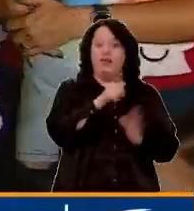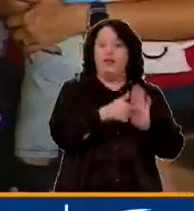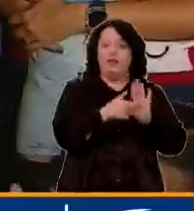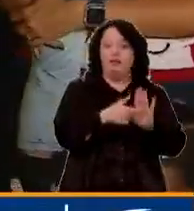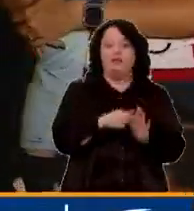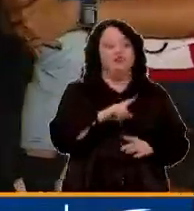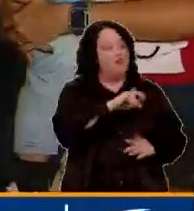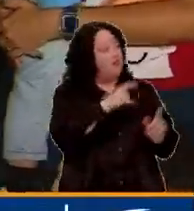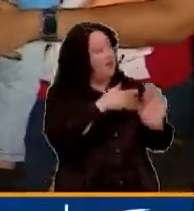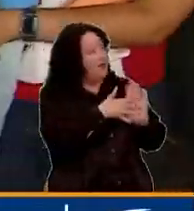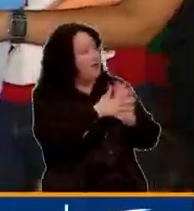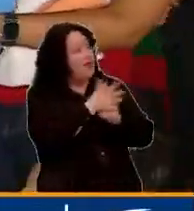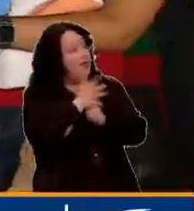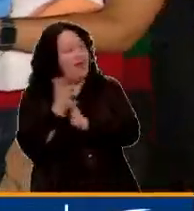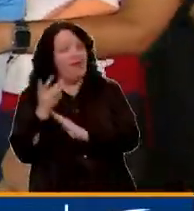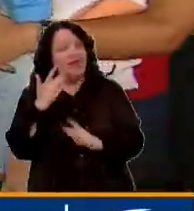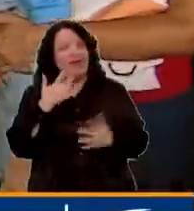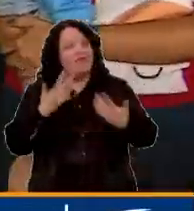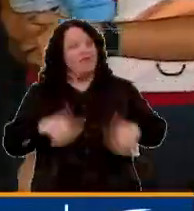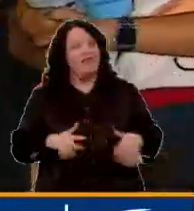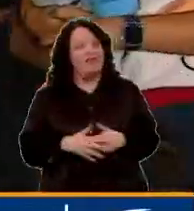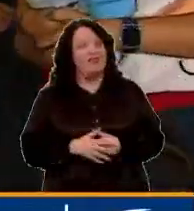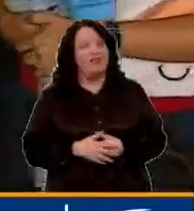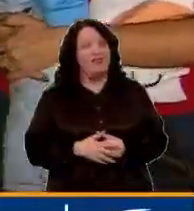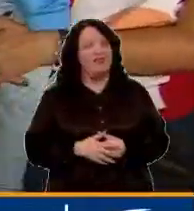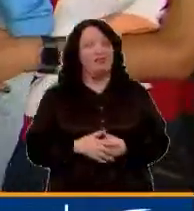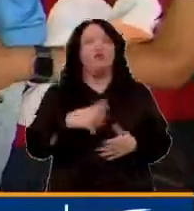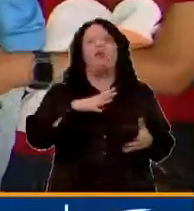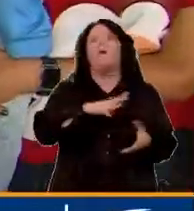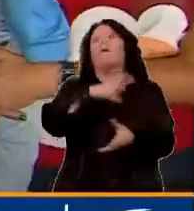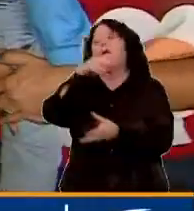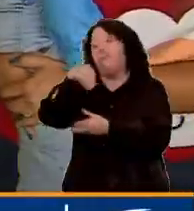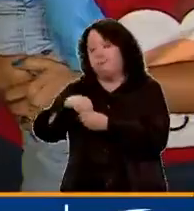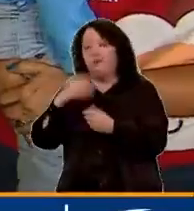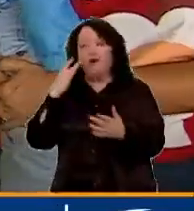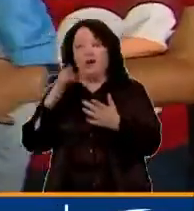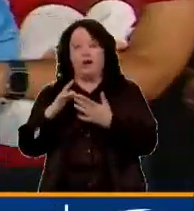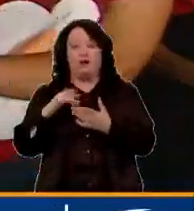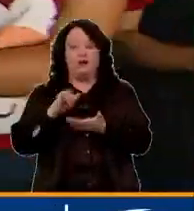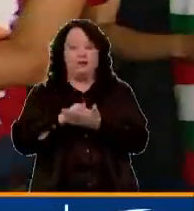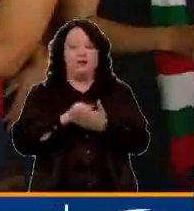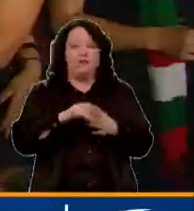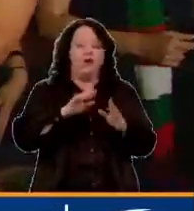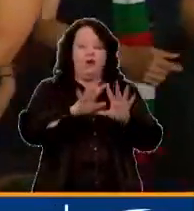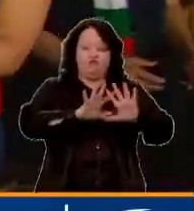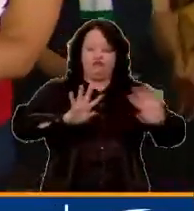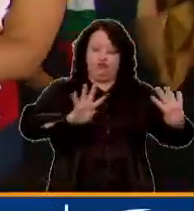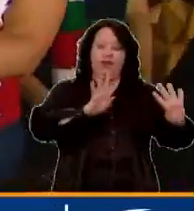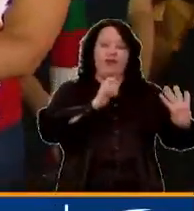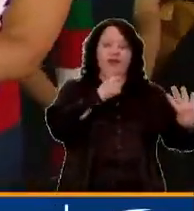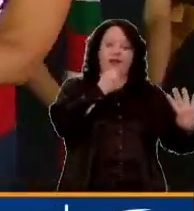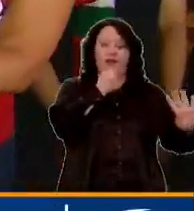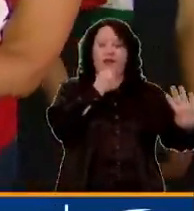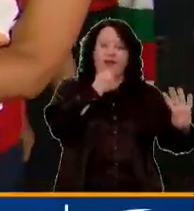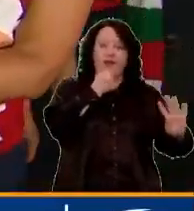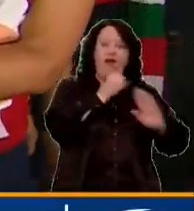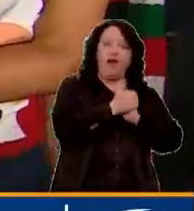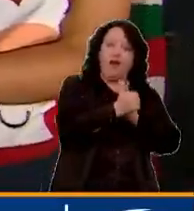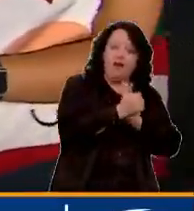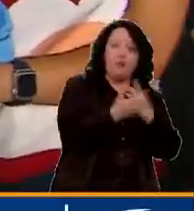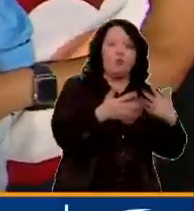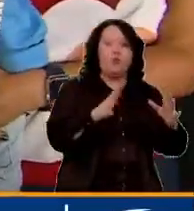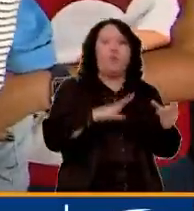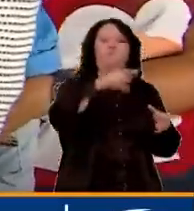Sofía, ¿cuál es el mensaje y con qué vamos a hacer? Pues sí, yo pertenezco a este coro y de la Escuela de Dones y Talentos,